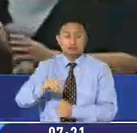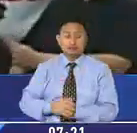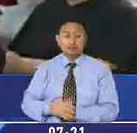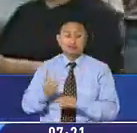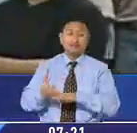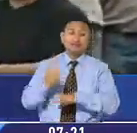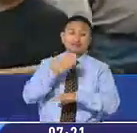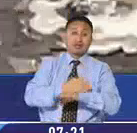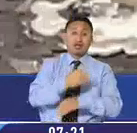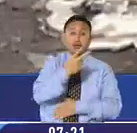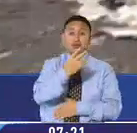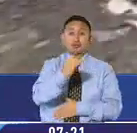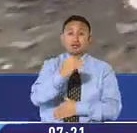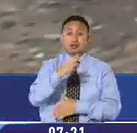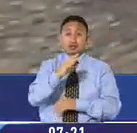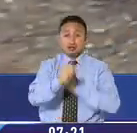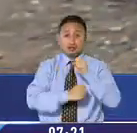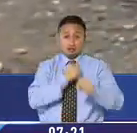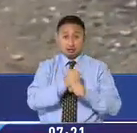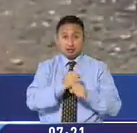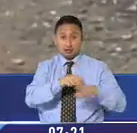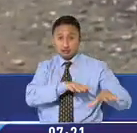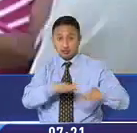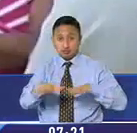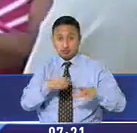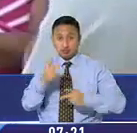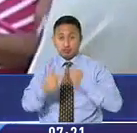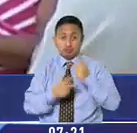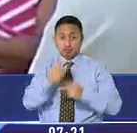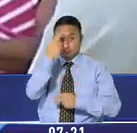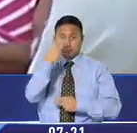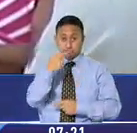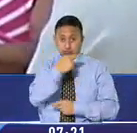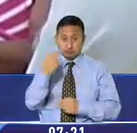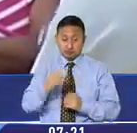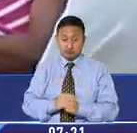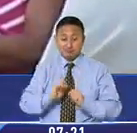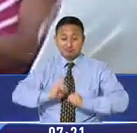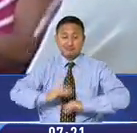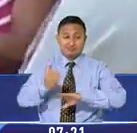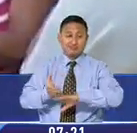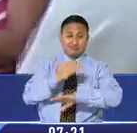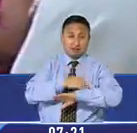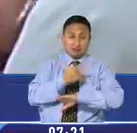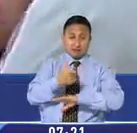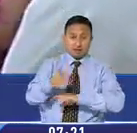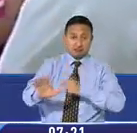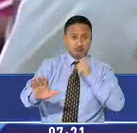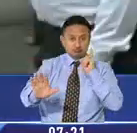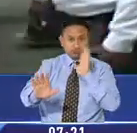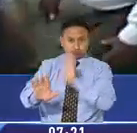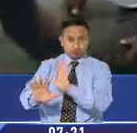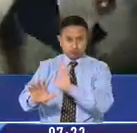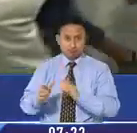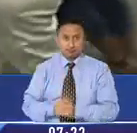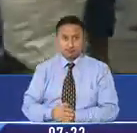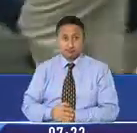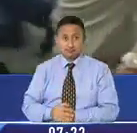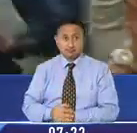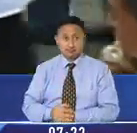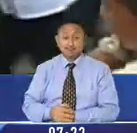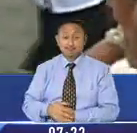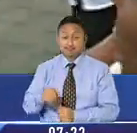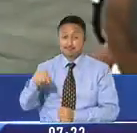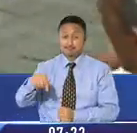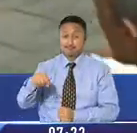como coordinadora de procesos de rehabilitación. Ya había recibido amenazas de muerte y su deceso se convirtió en una realidad,